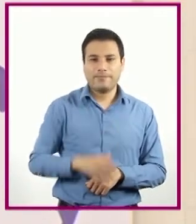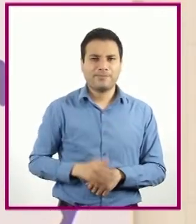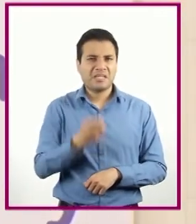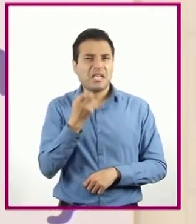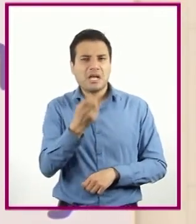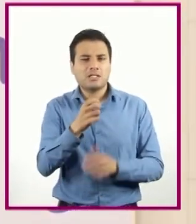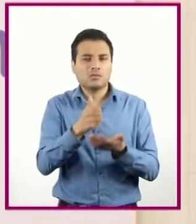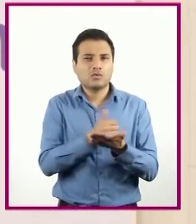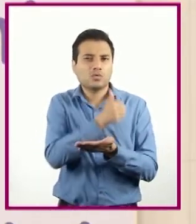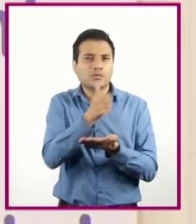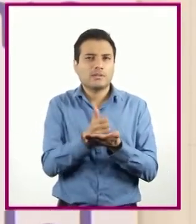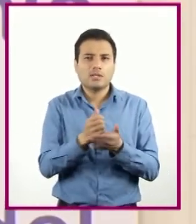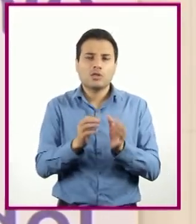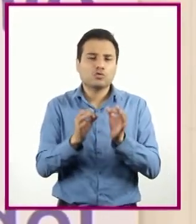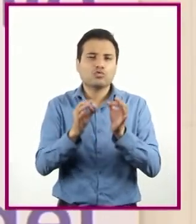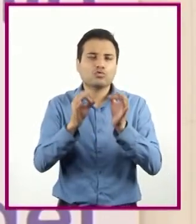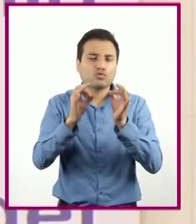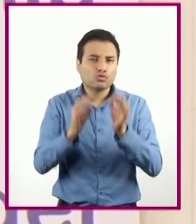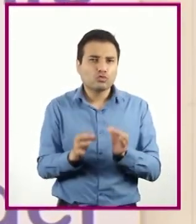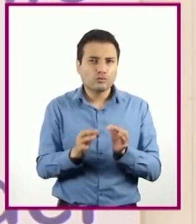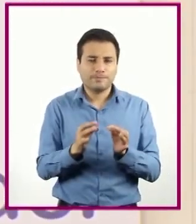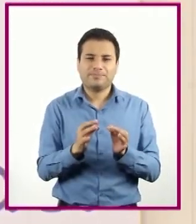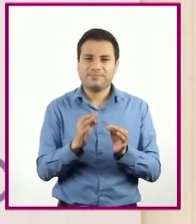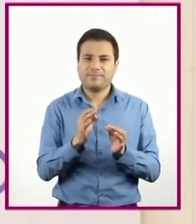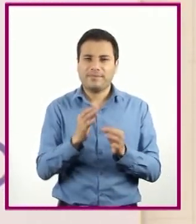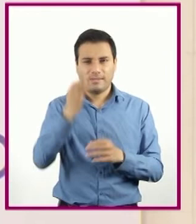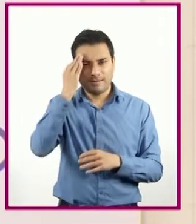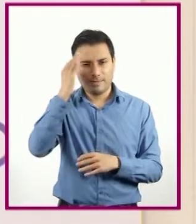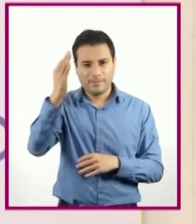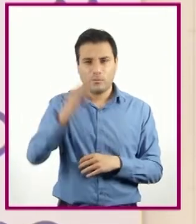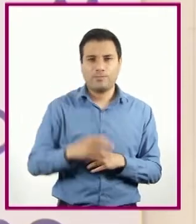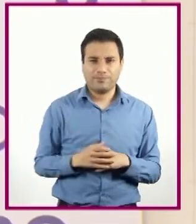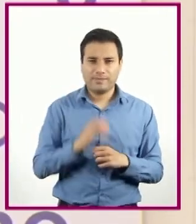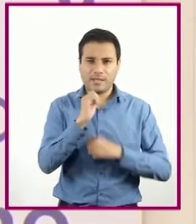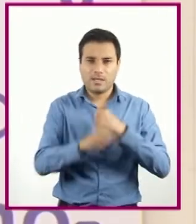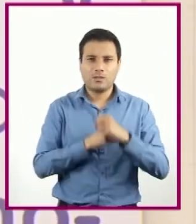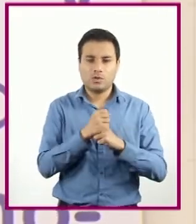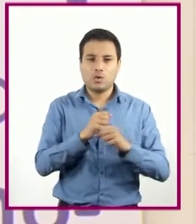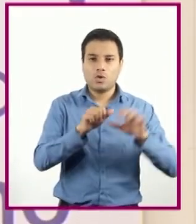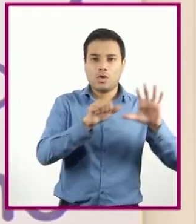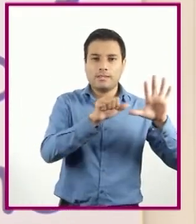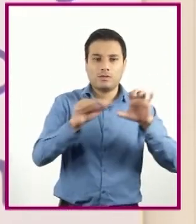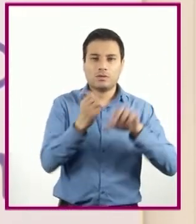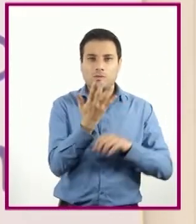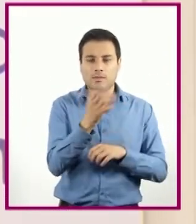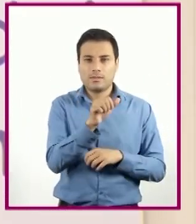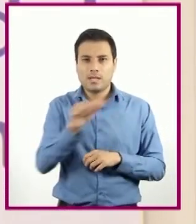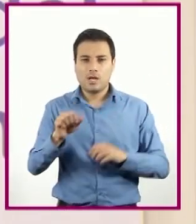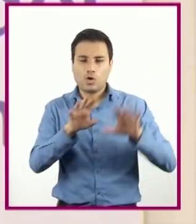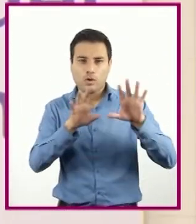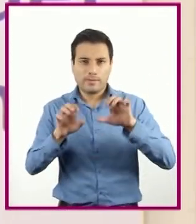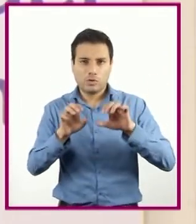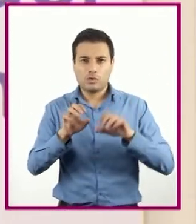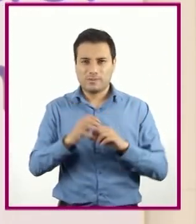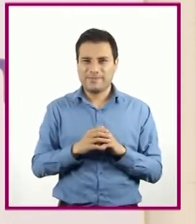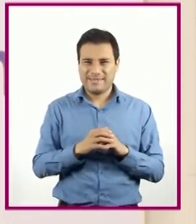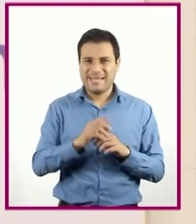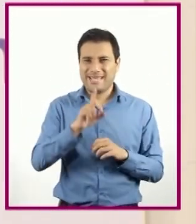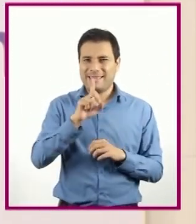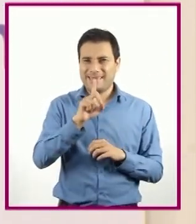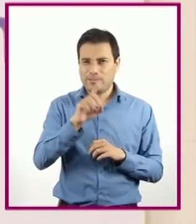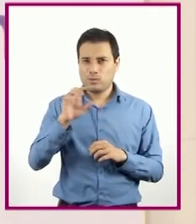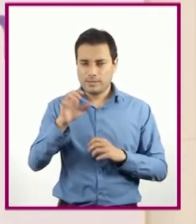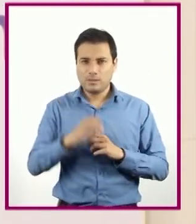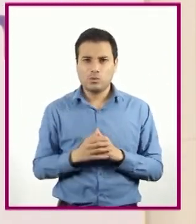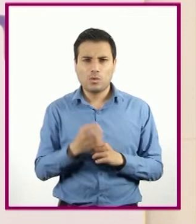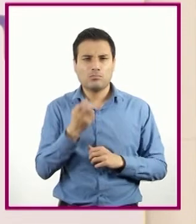de Cacaxtla se desarrolló durante el periodo del 650 al 900 de nuestra era. Su poderío